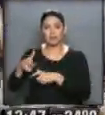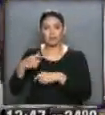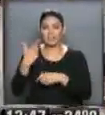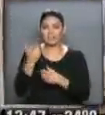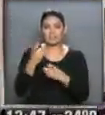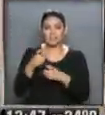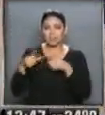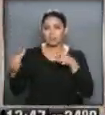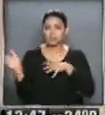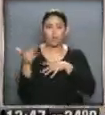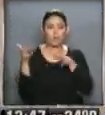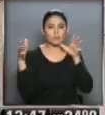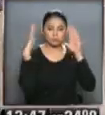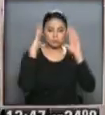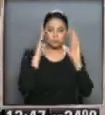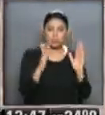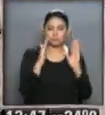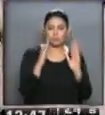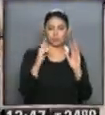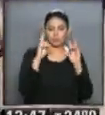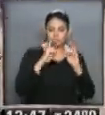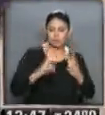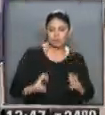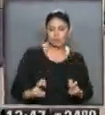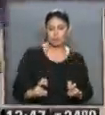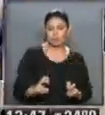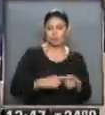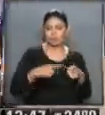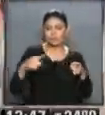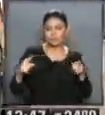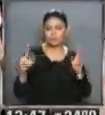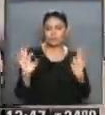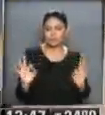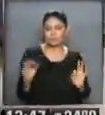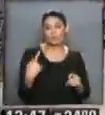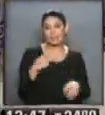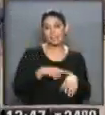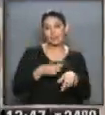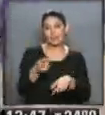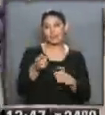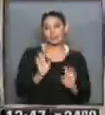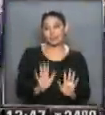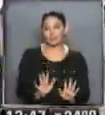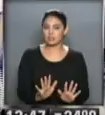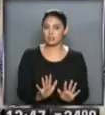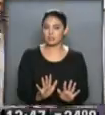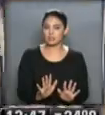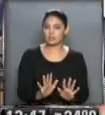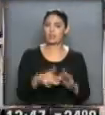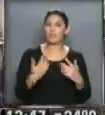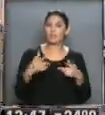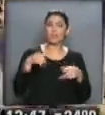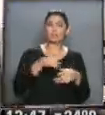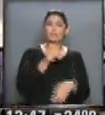sean necesarios, bueno, será seguramente el lapso que requieren y que han marcado que la línea no